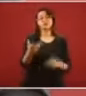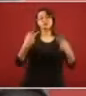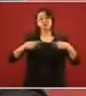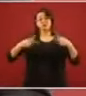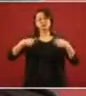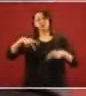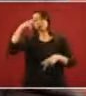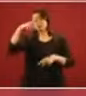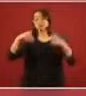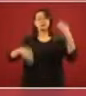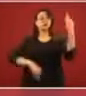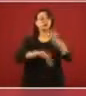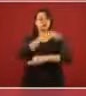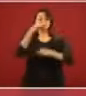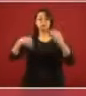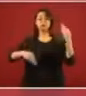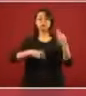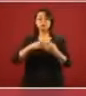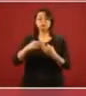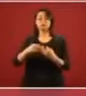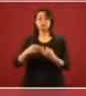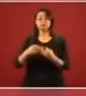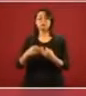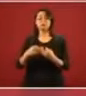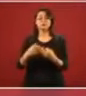mexicanos que